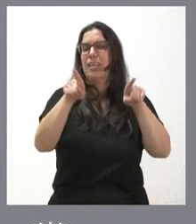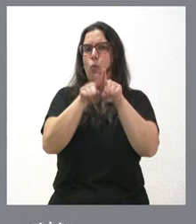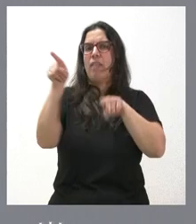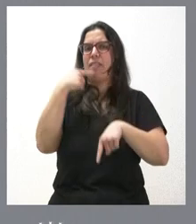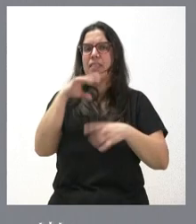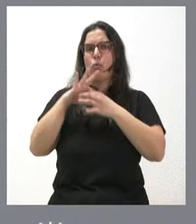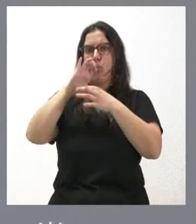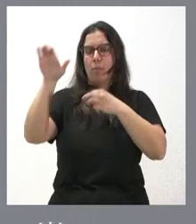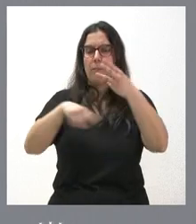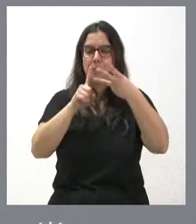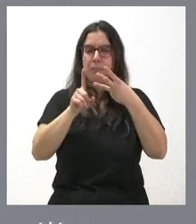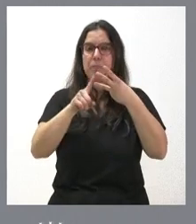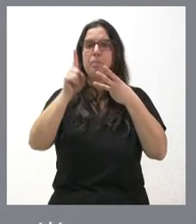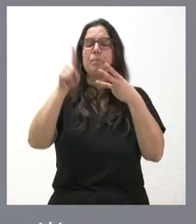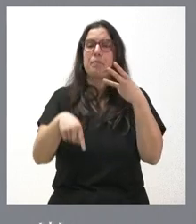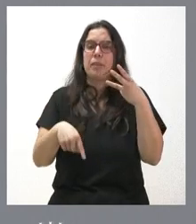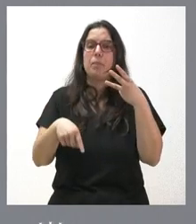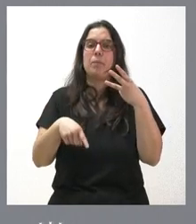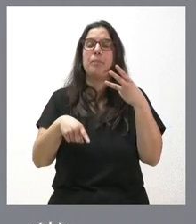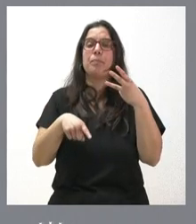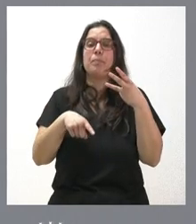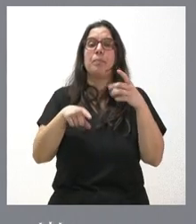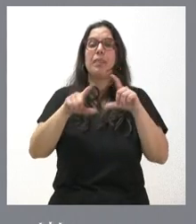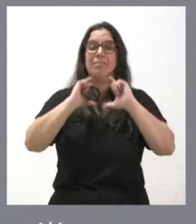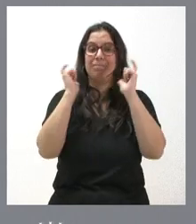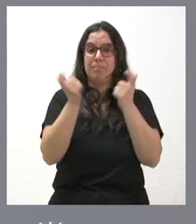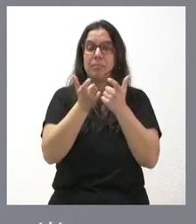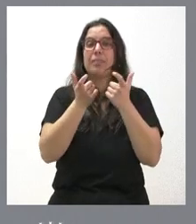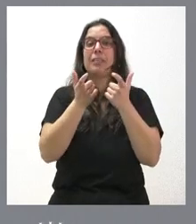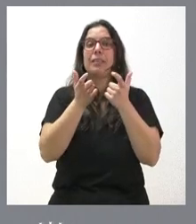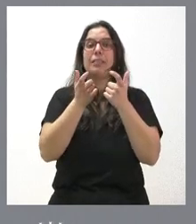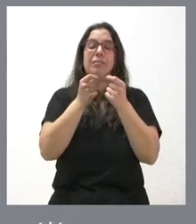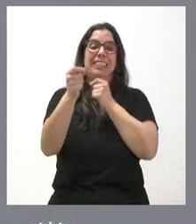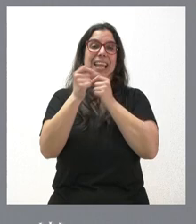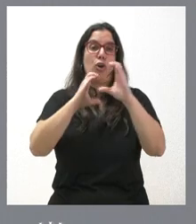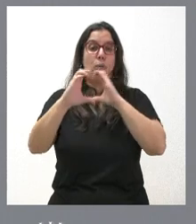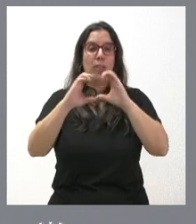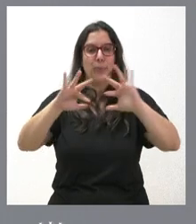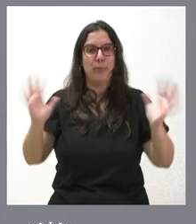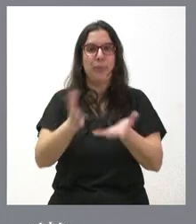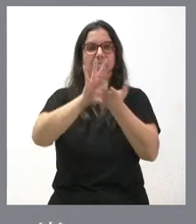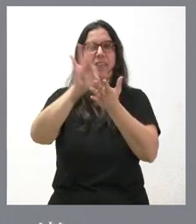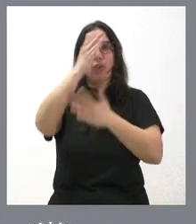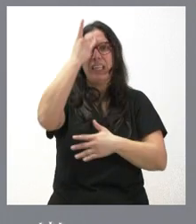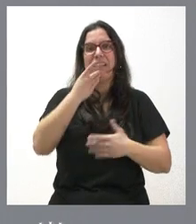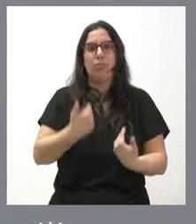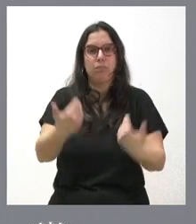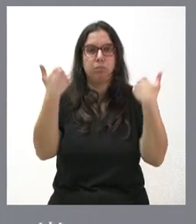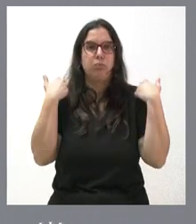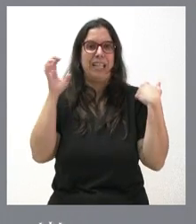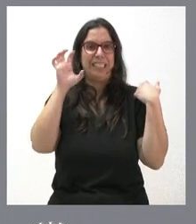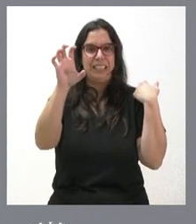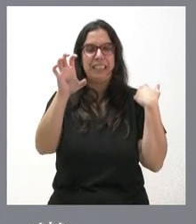Europea En tercer lugar que el desarrollo de la mesa de las telecomunicaciones se impulsen los servicios digitales de competencia del